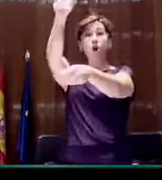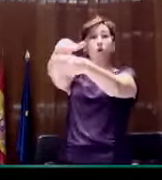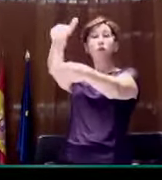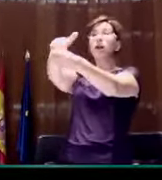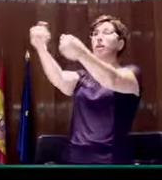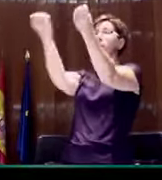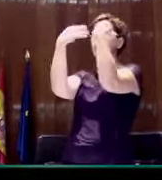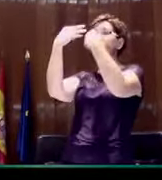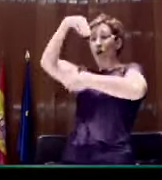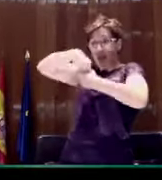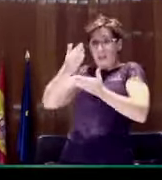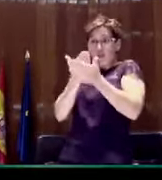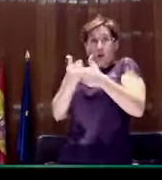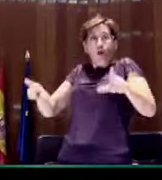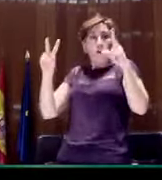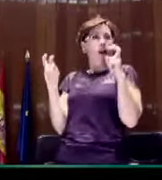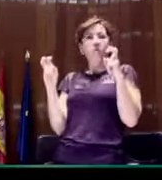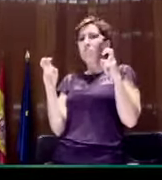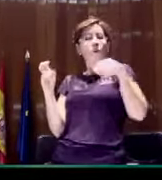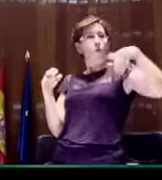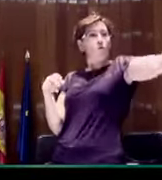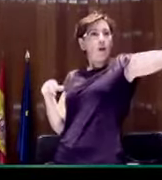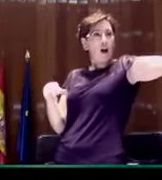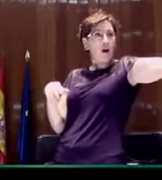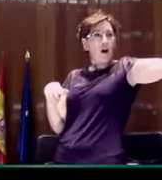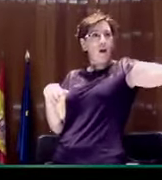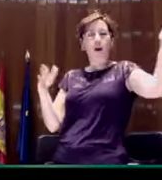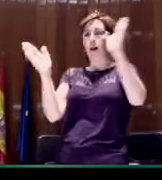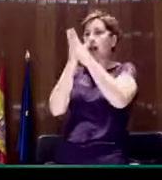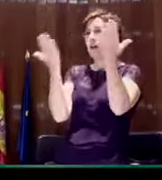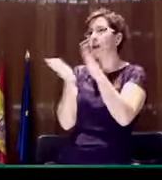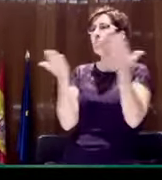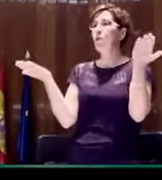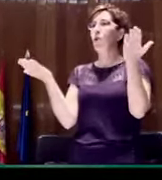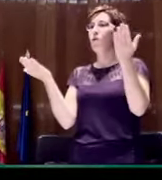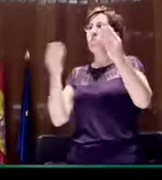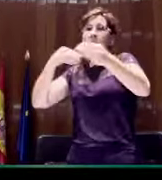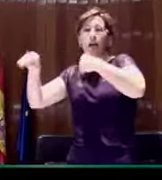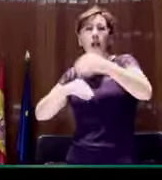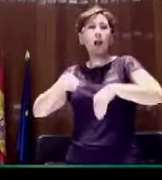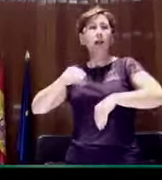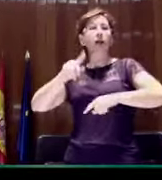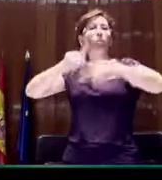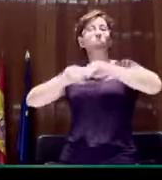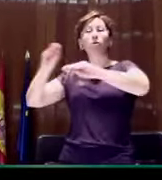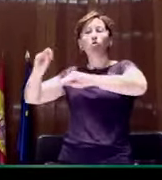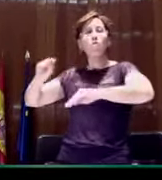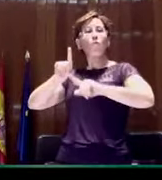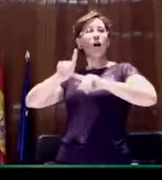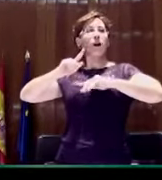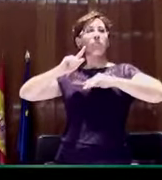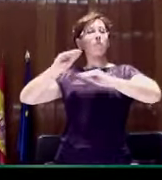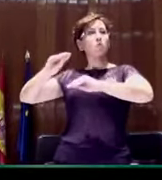fuera de la clase, a través de vídeos, a través de libros, a través a su ritmo, cada uno va aprendiendo sus contenidos y demás, y dedican las horas de clase